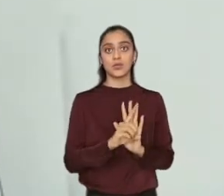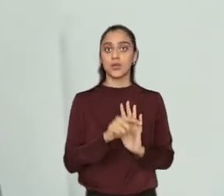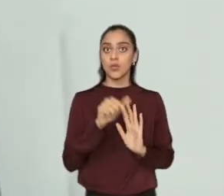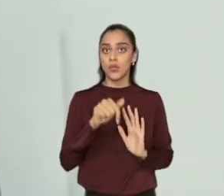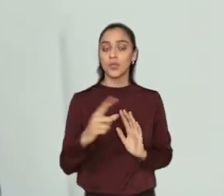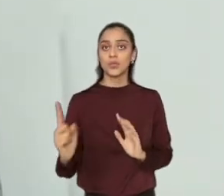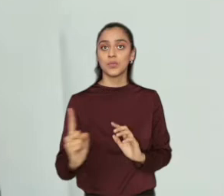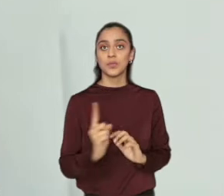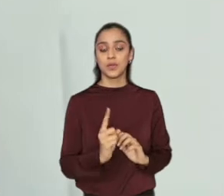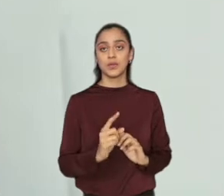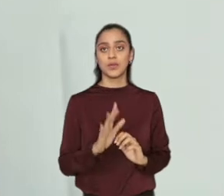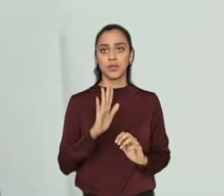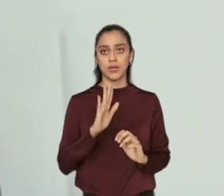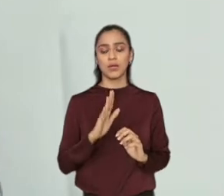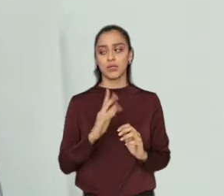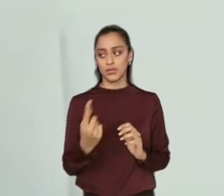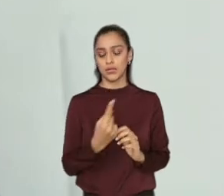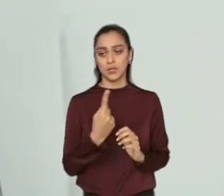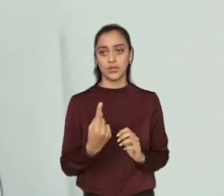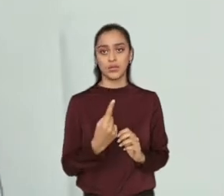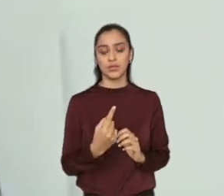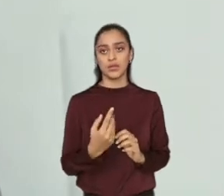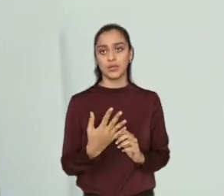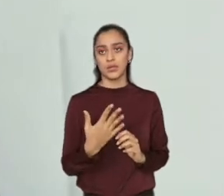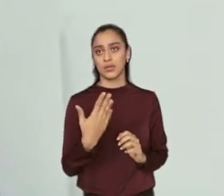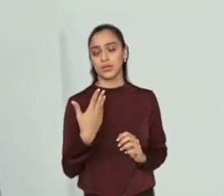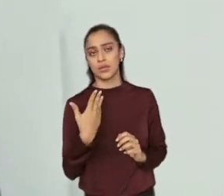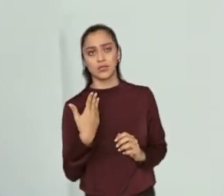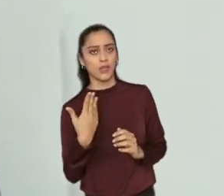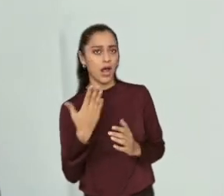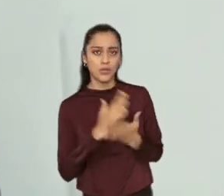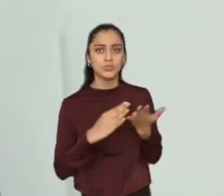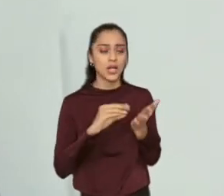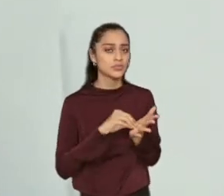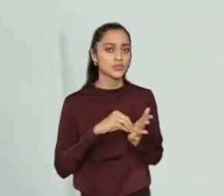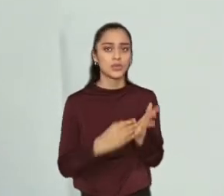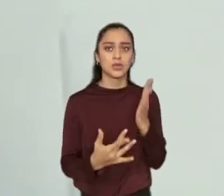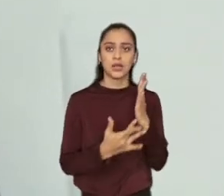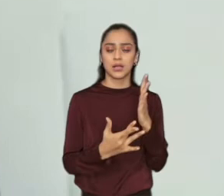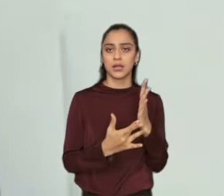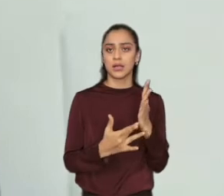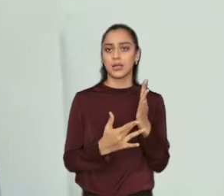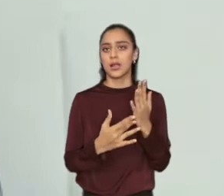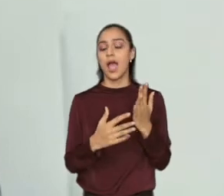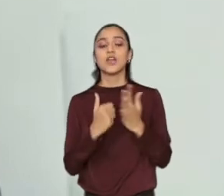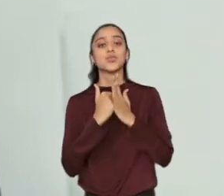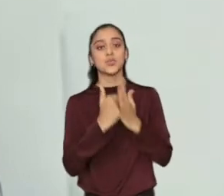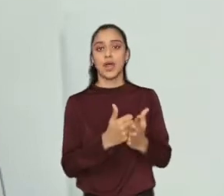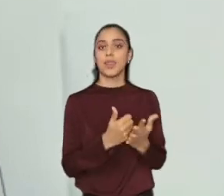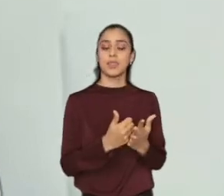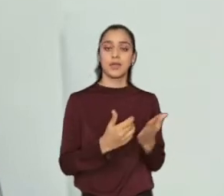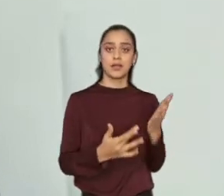hoy aquí por tus medios, tienes una ayuda técnica que te facilitó un